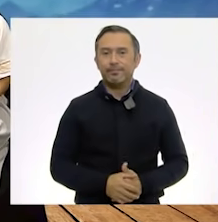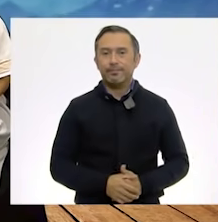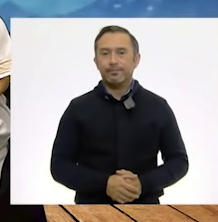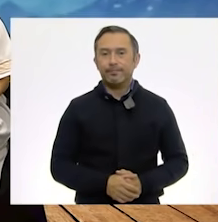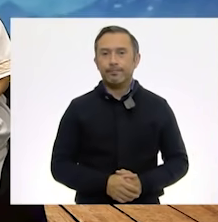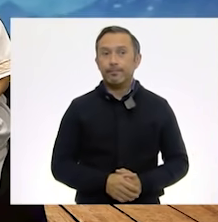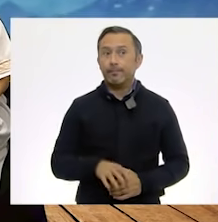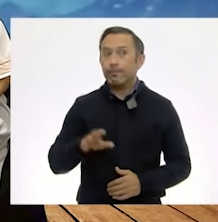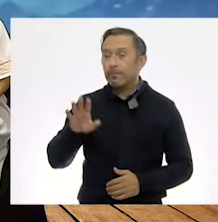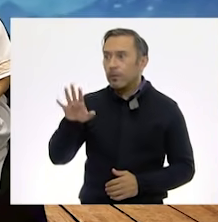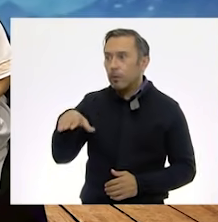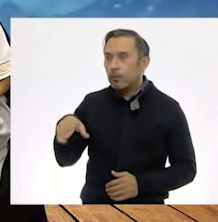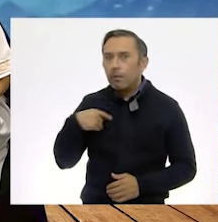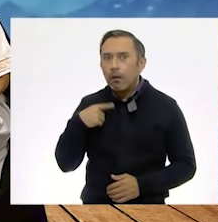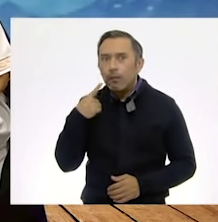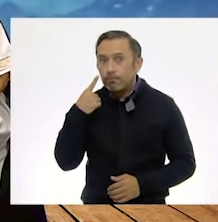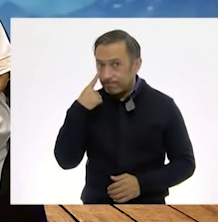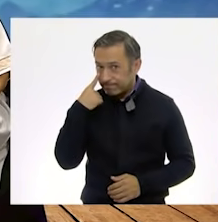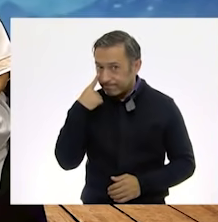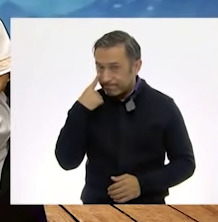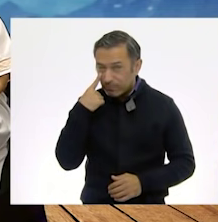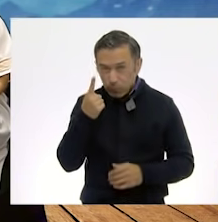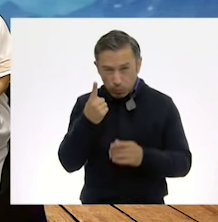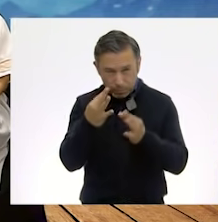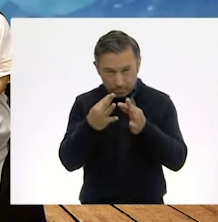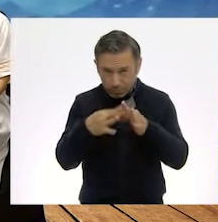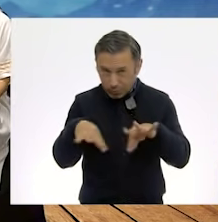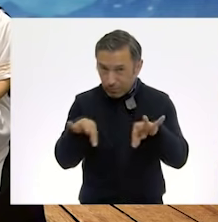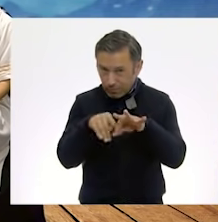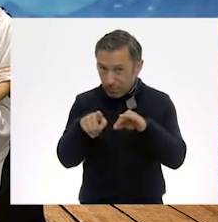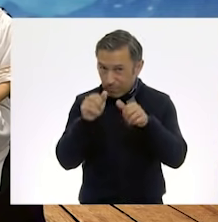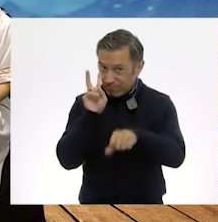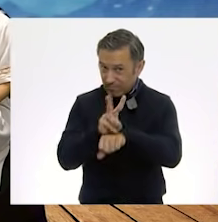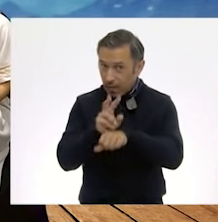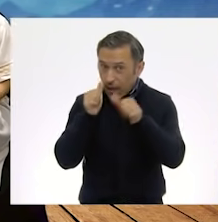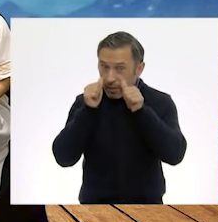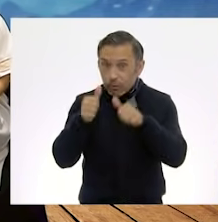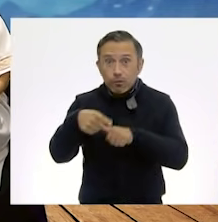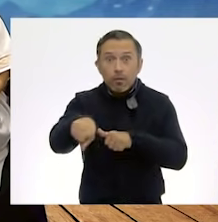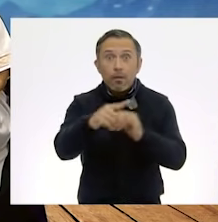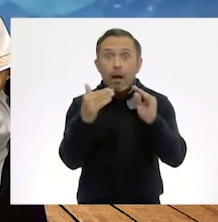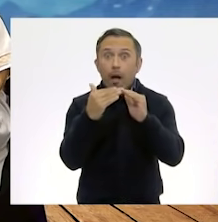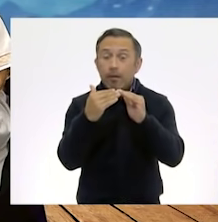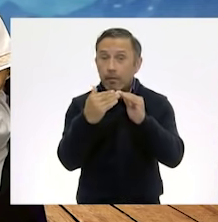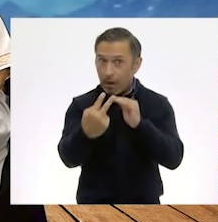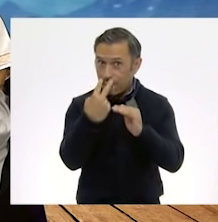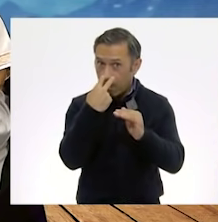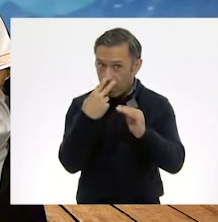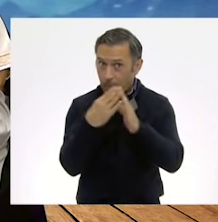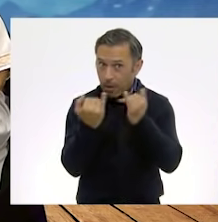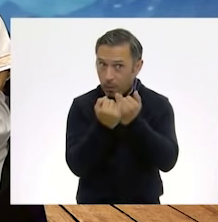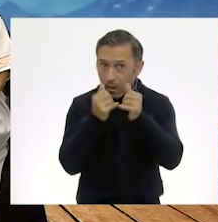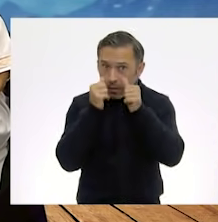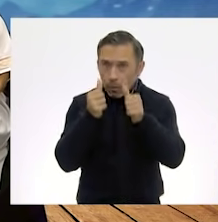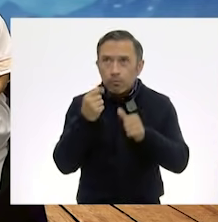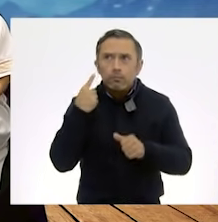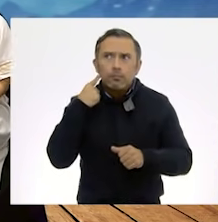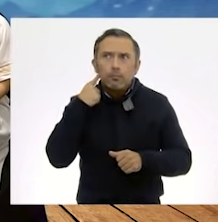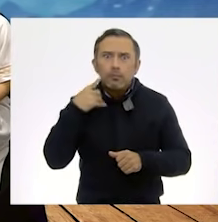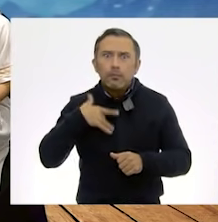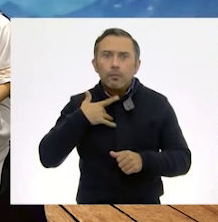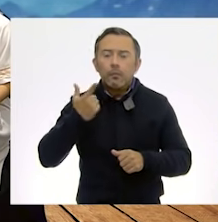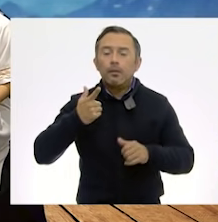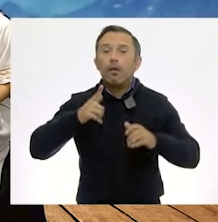María, escucha. Pon muchísima atención. Sí. En casa también pongan atención. Escuchen, ¿qué oyen? Agua.